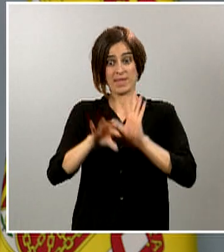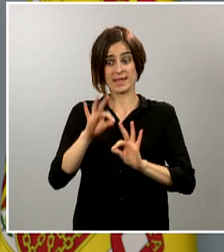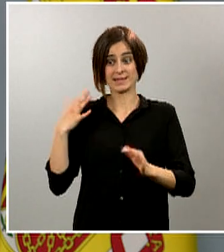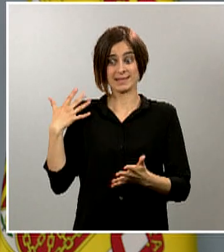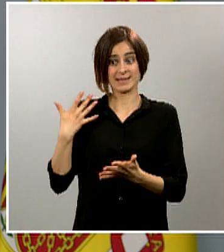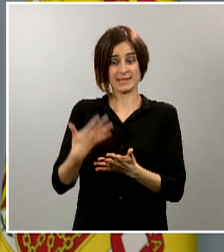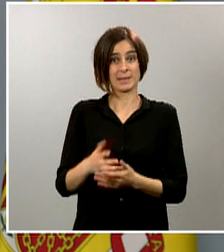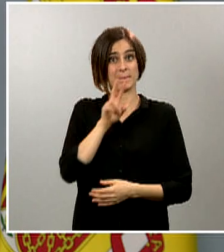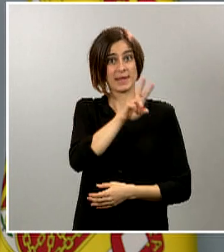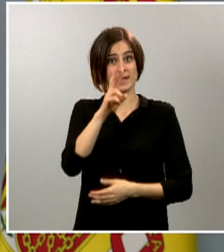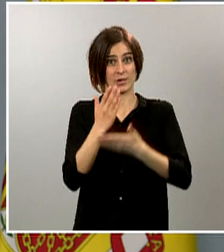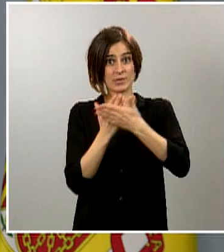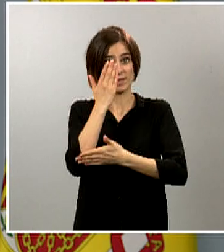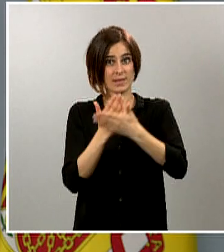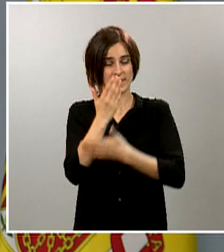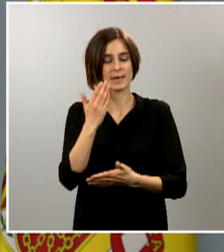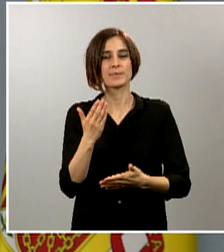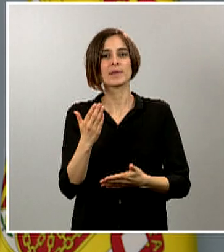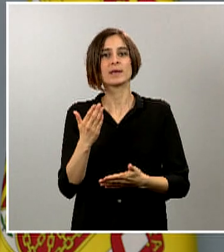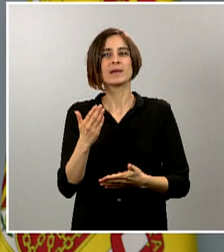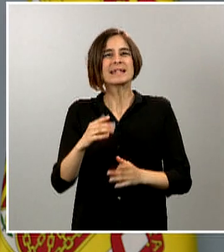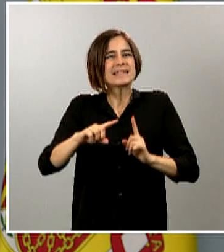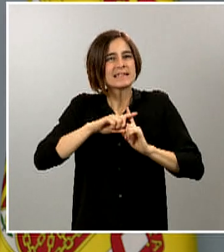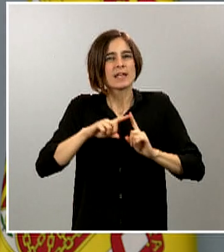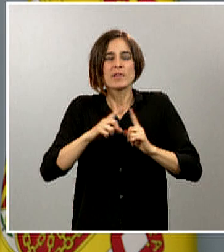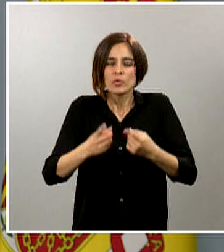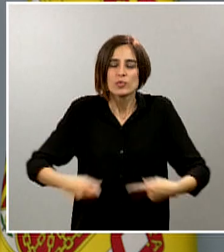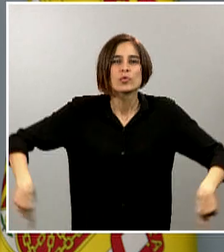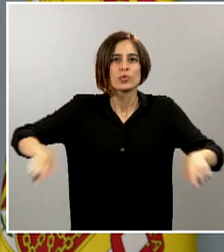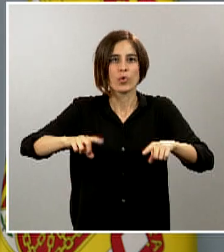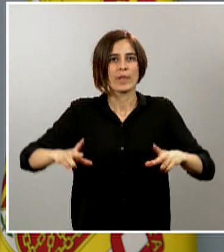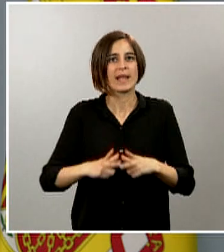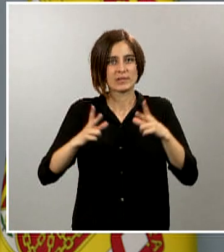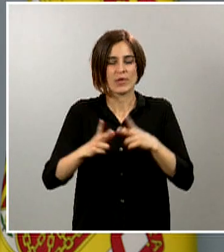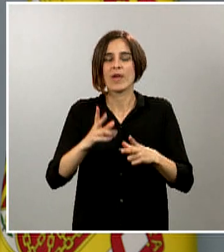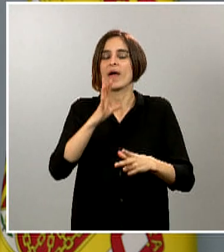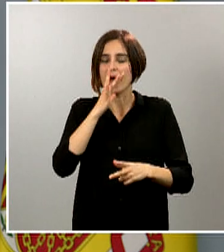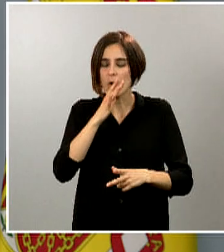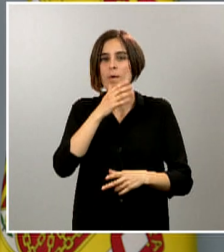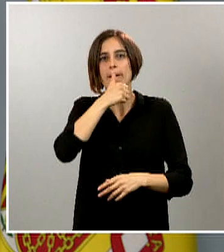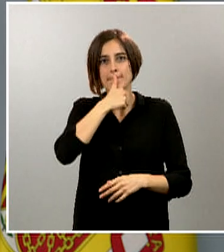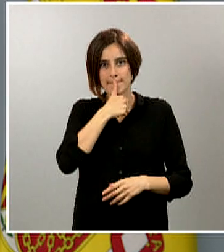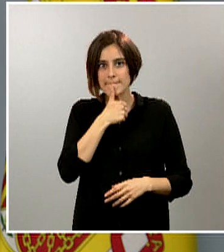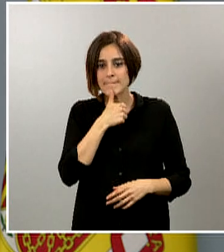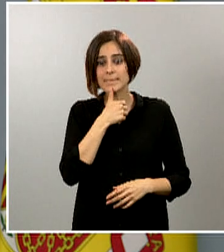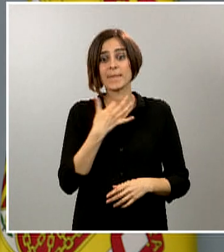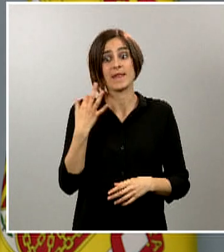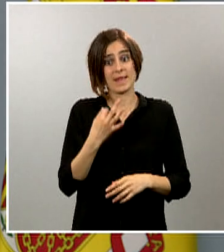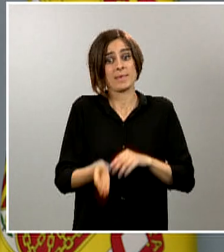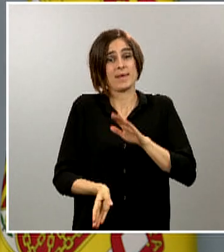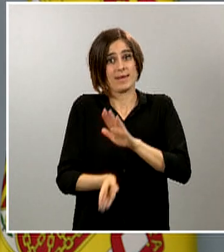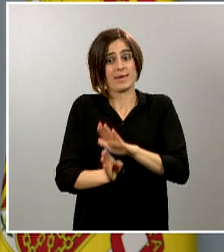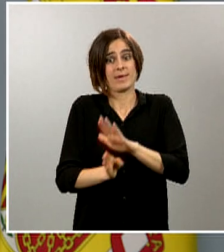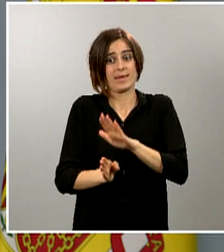estos sacrificios que el conjunto de la sociedad está desarrollando y que se tendrán que seguir desarrollando en las